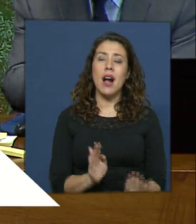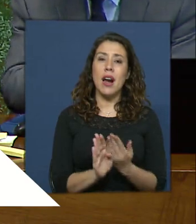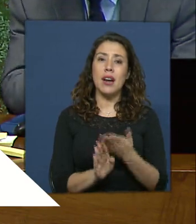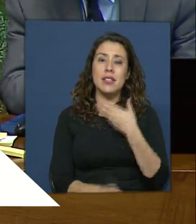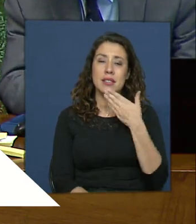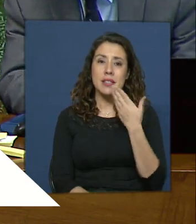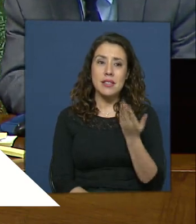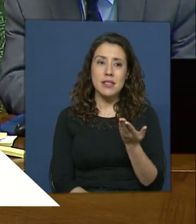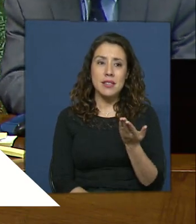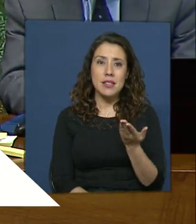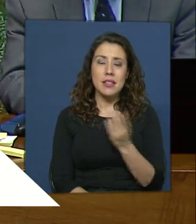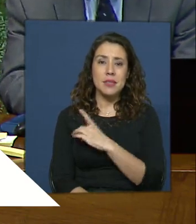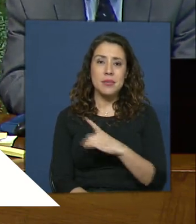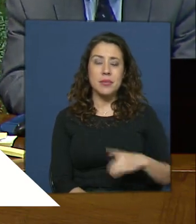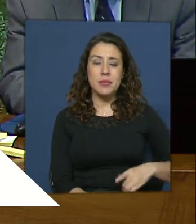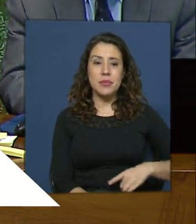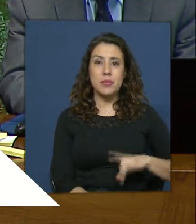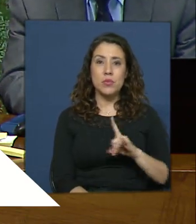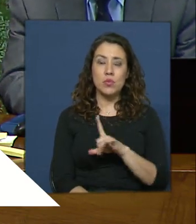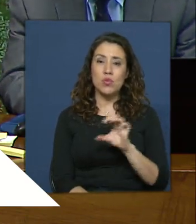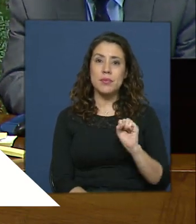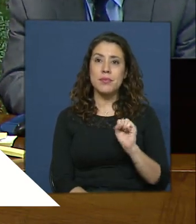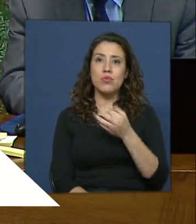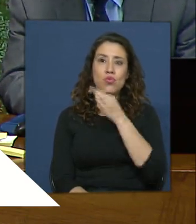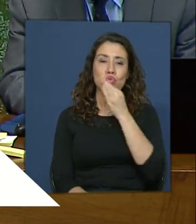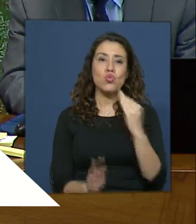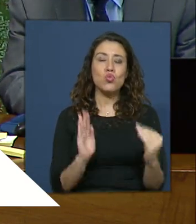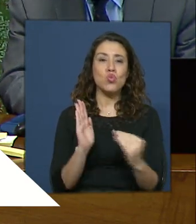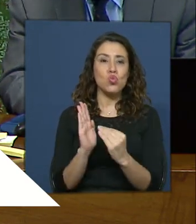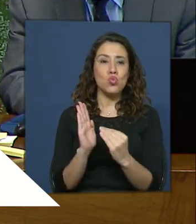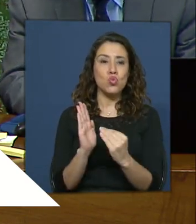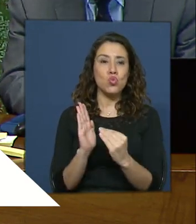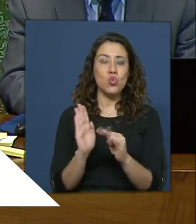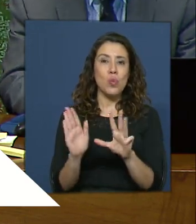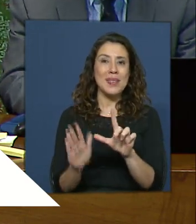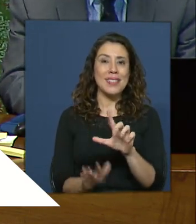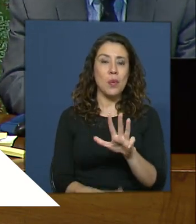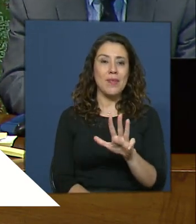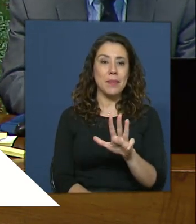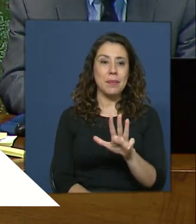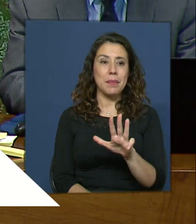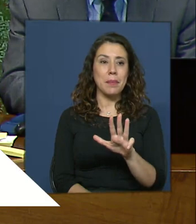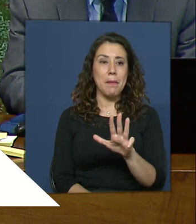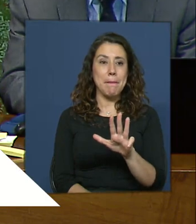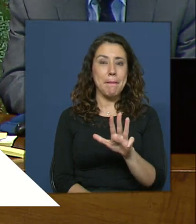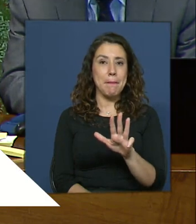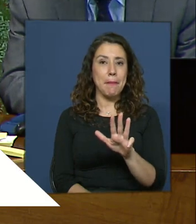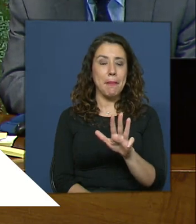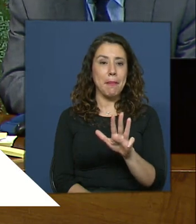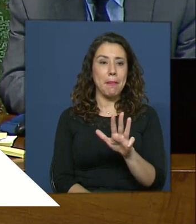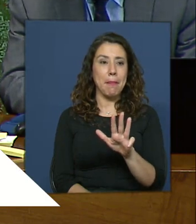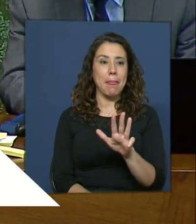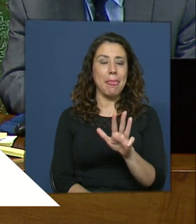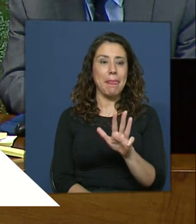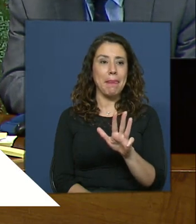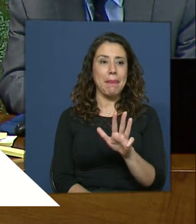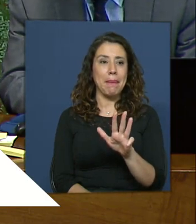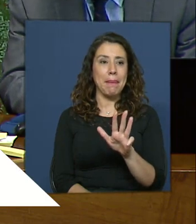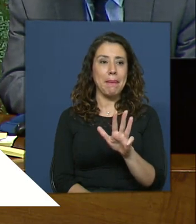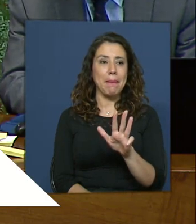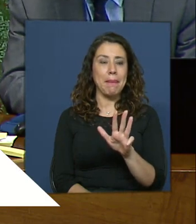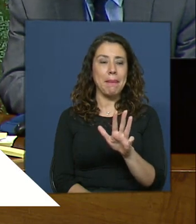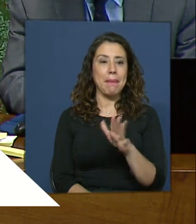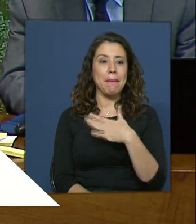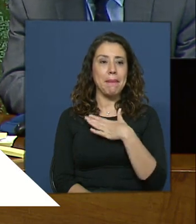palabra al diputado Jorge Ulloa, para hablar a favor del 979, diputado Ulloa, ¿no? Para hablar a favor, sí.